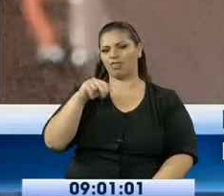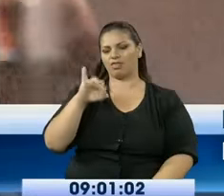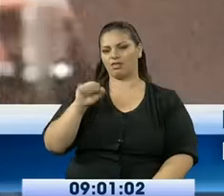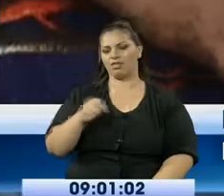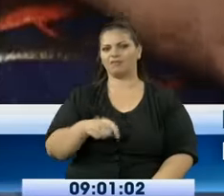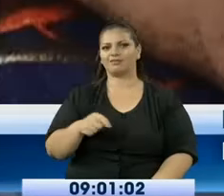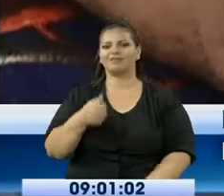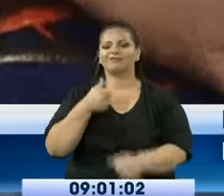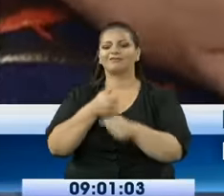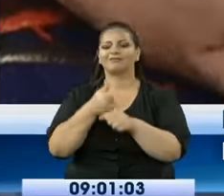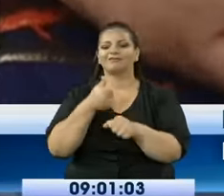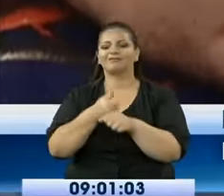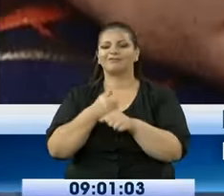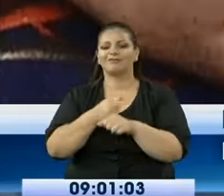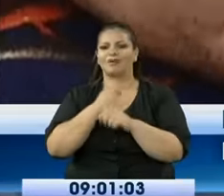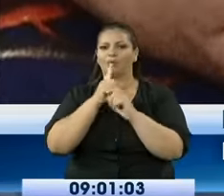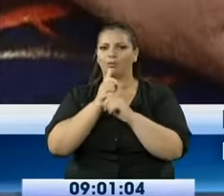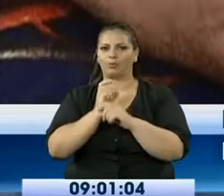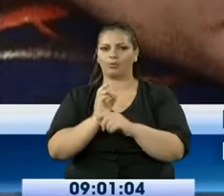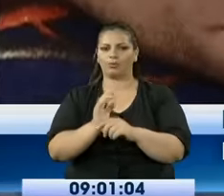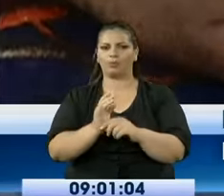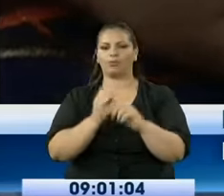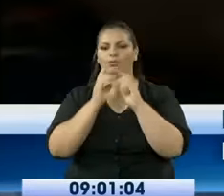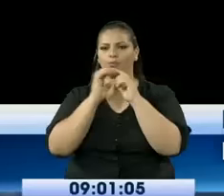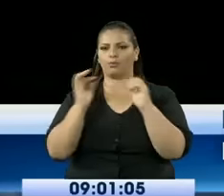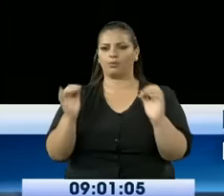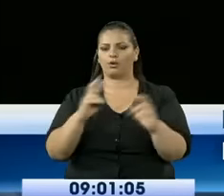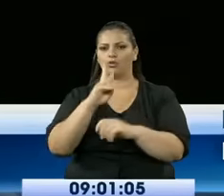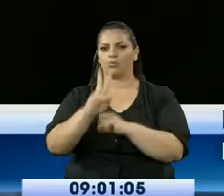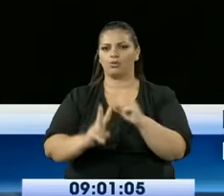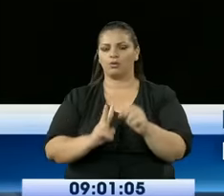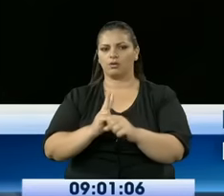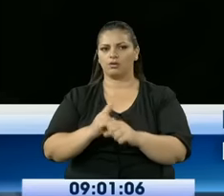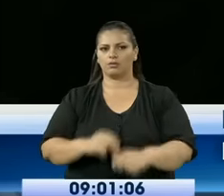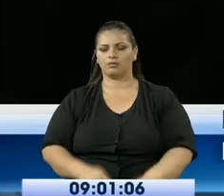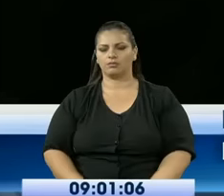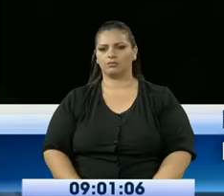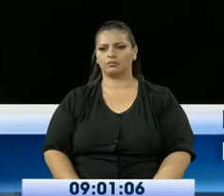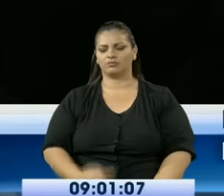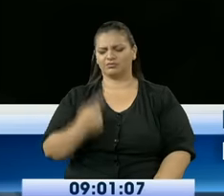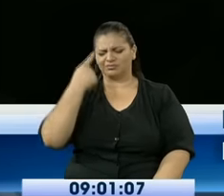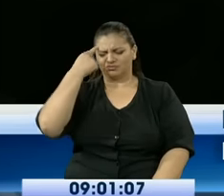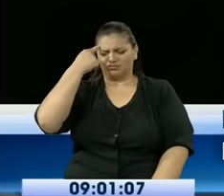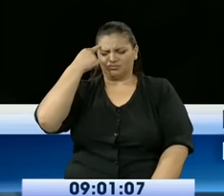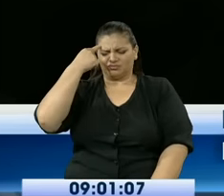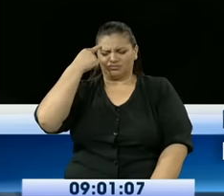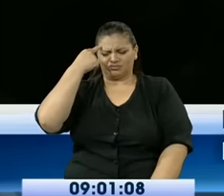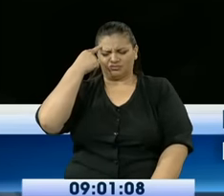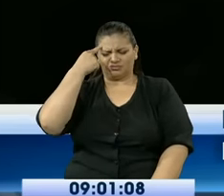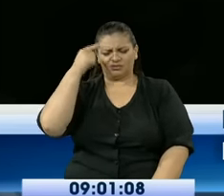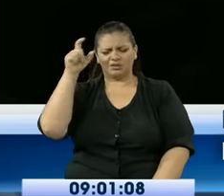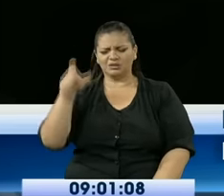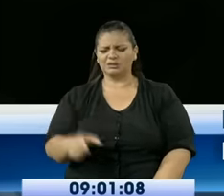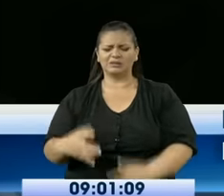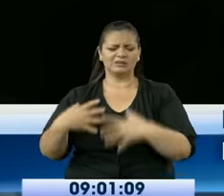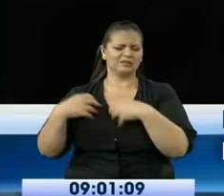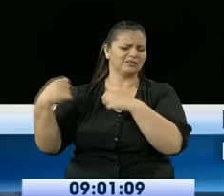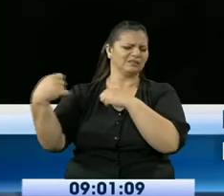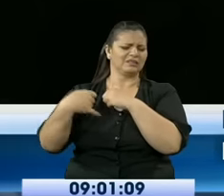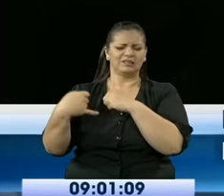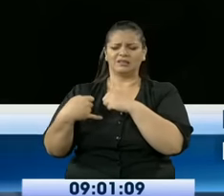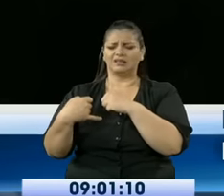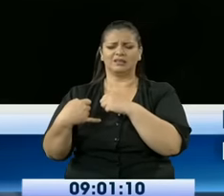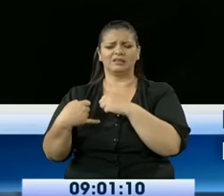trauma y todas las espinas en el corazón. Lo que exijo es justicia. Eso es lo único que quiero. Yo no quiero